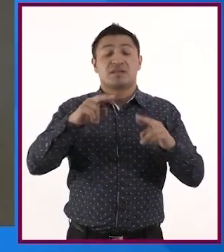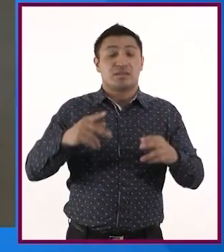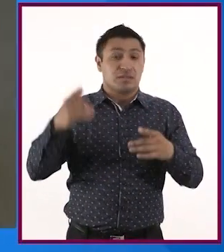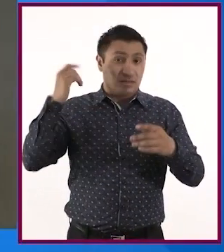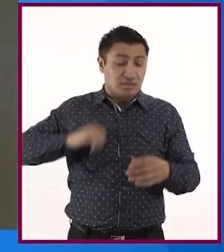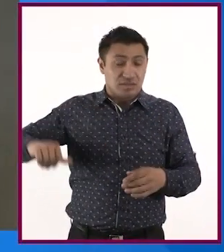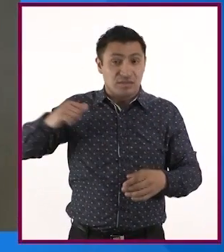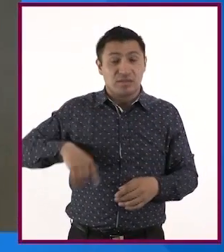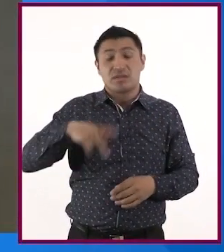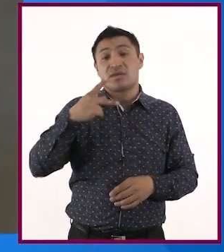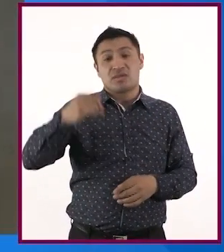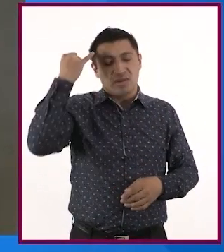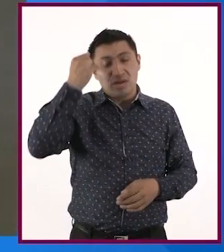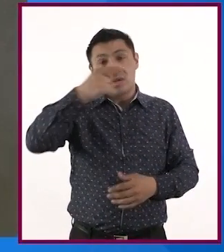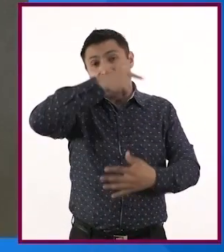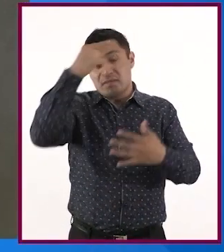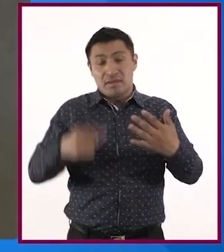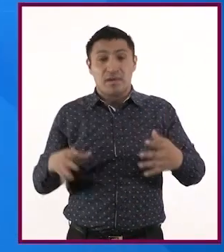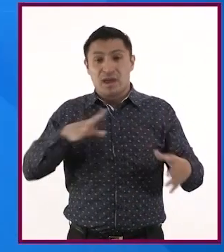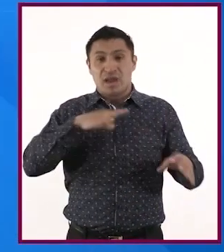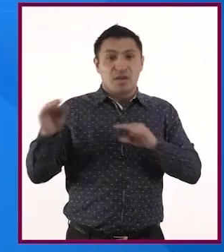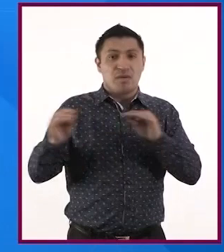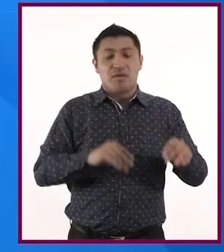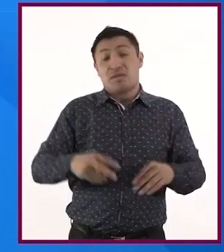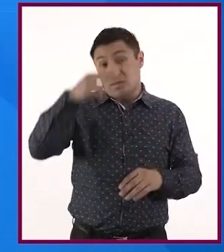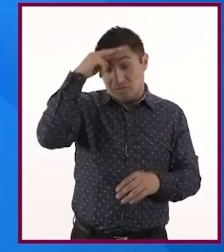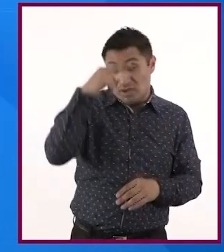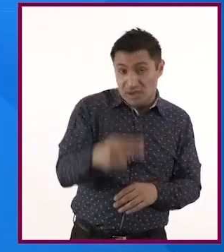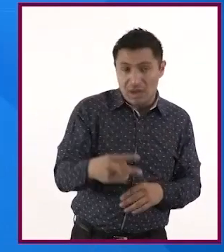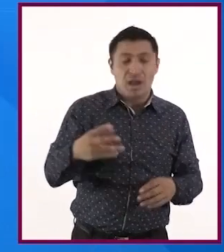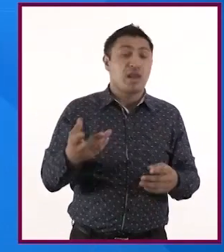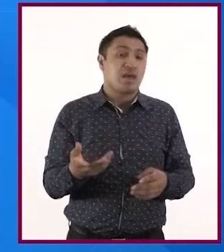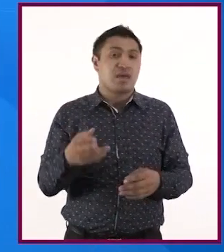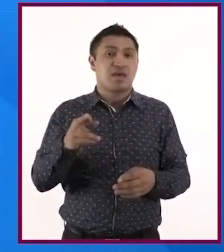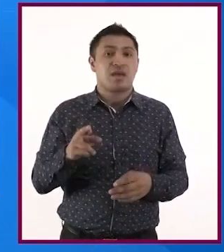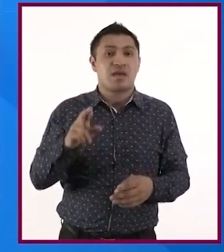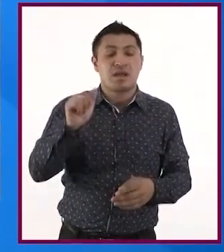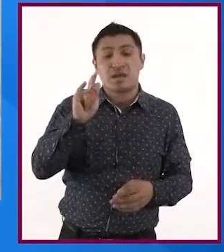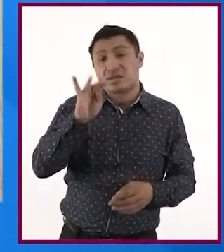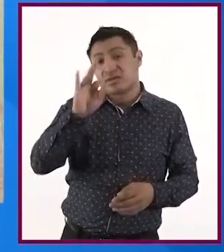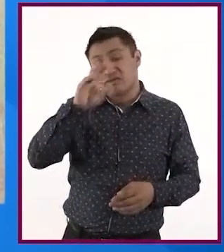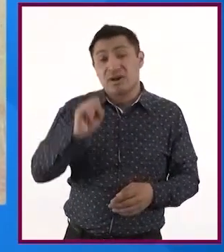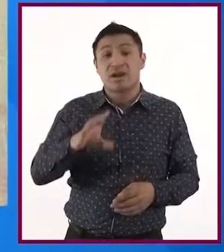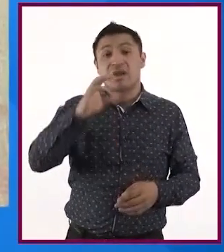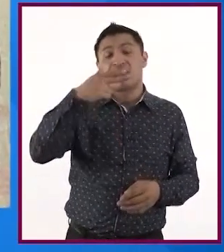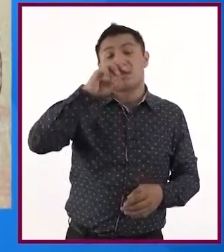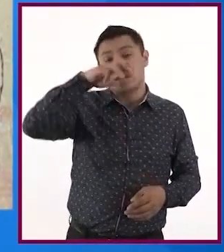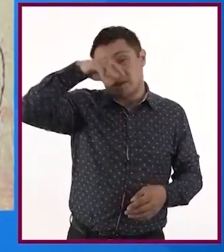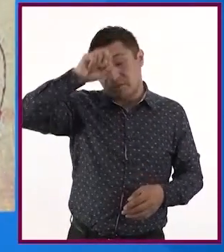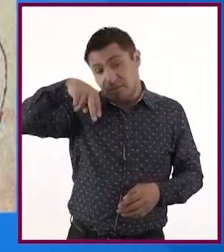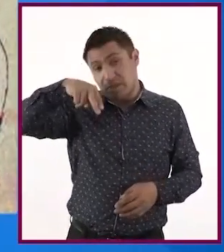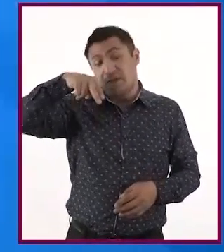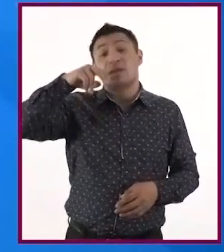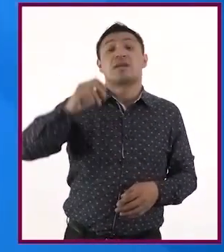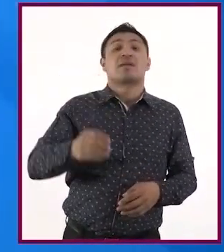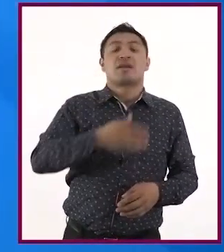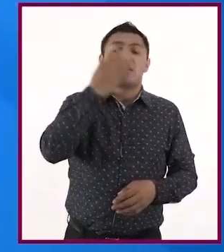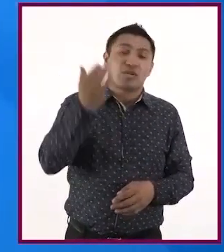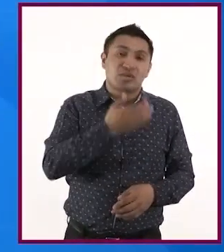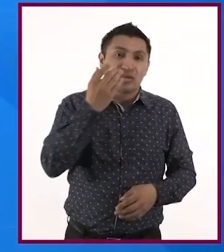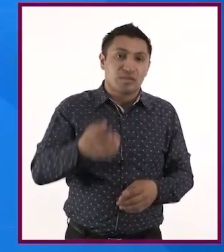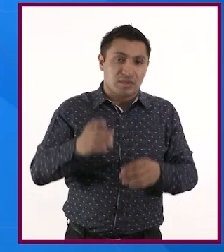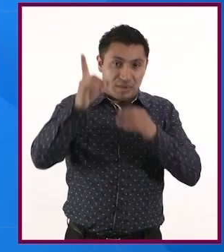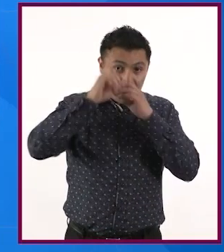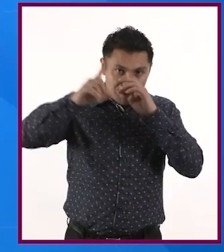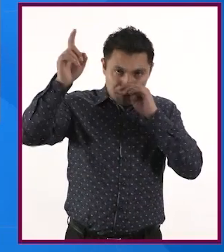esencia es multivariada. Se incluyen movimientos de mexicanidad, rastafarismo, chamanismo, el costumbre, waxcam,